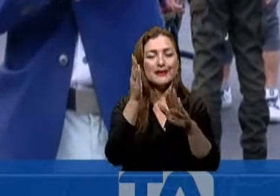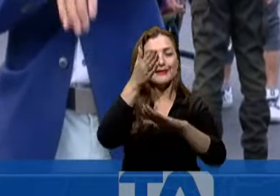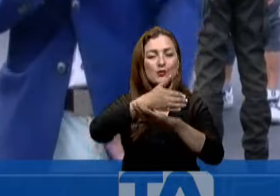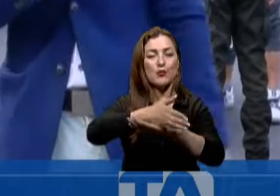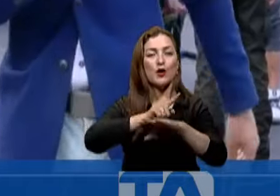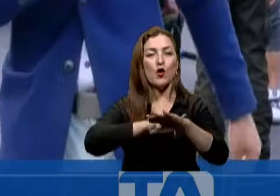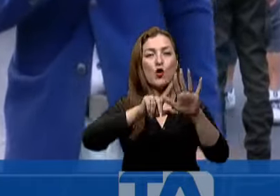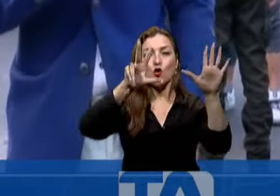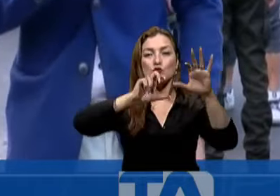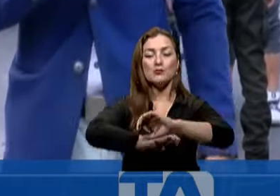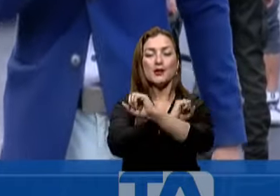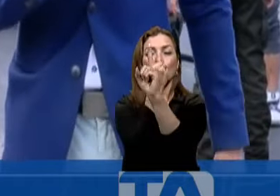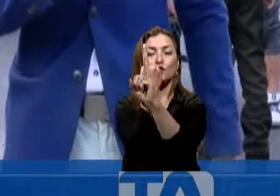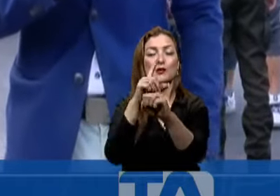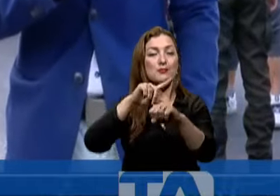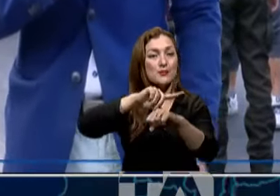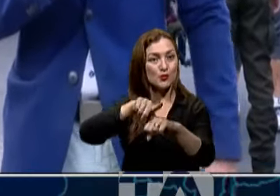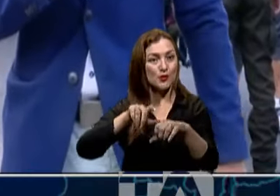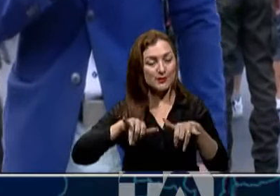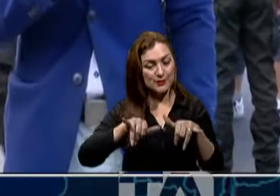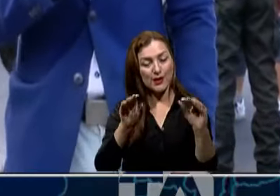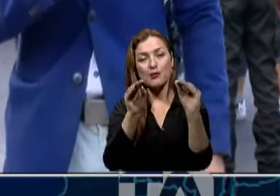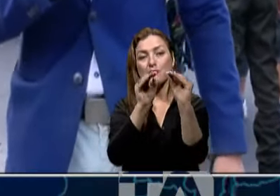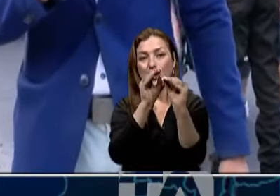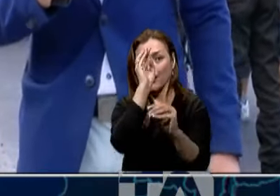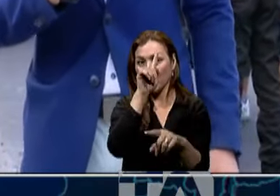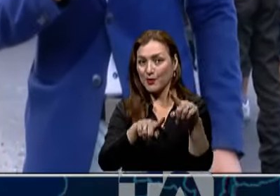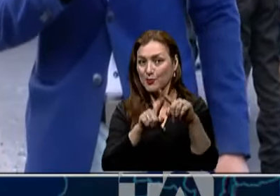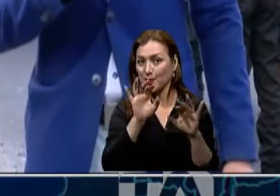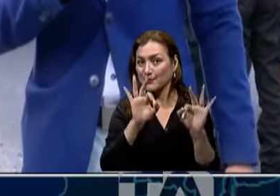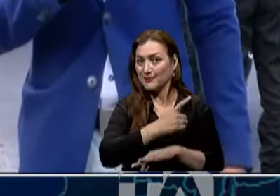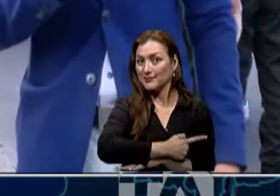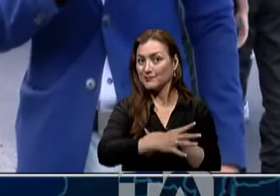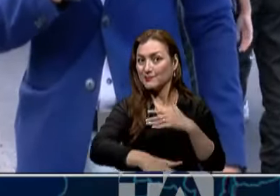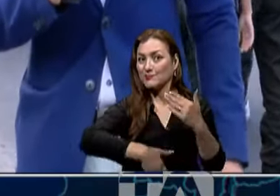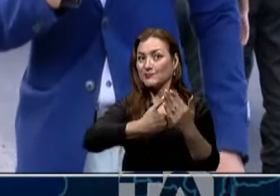8 de la mañana, 11 minutos, regreso a estudios de ustedes con más. Amigos, de un excelente día para todos.